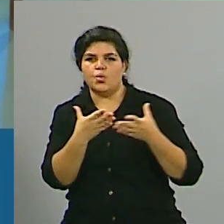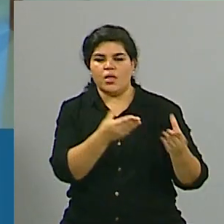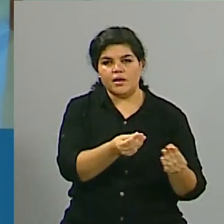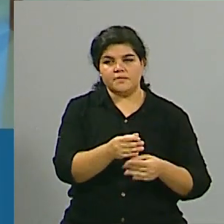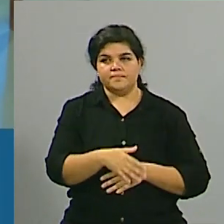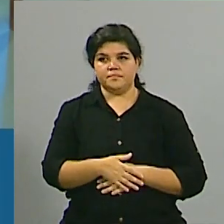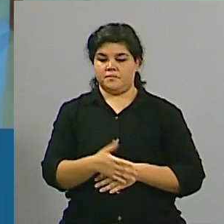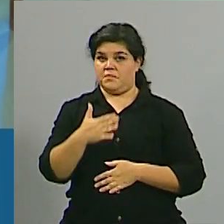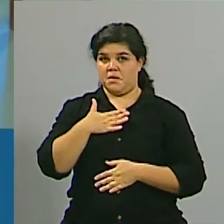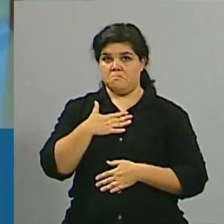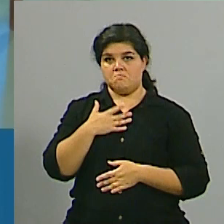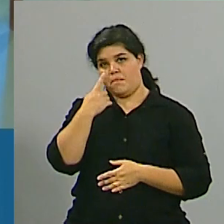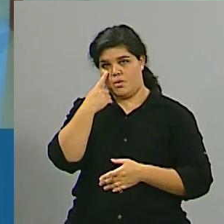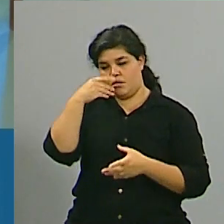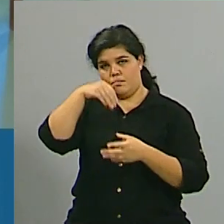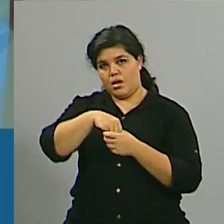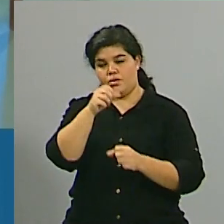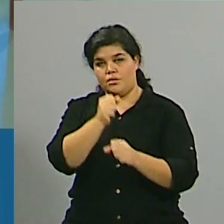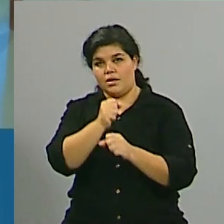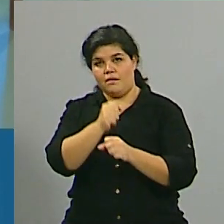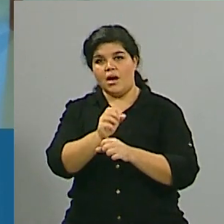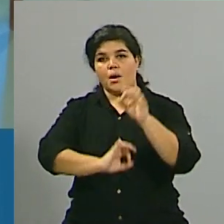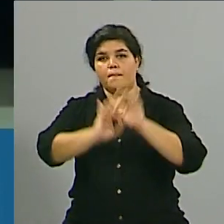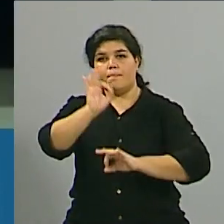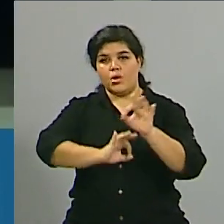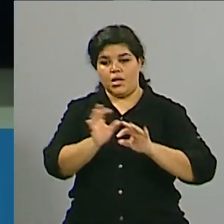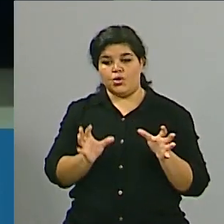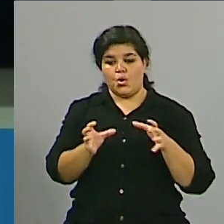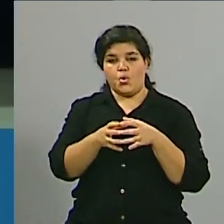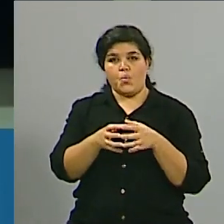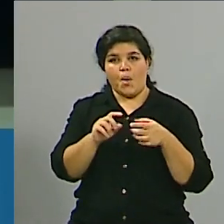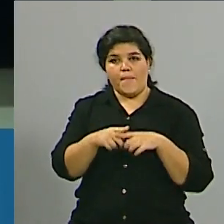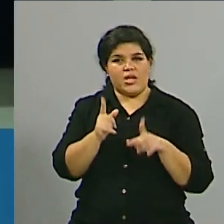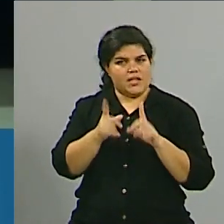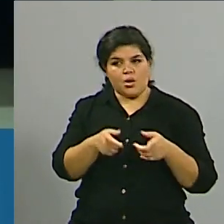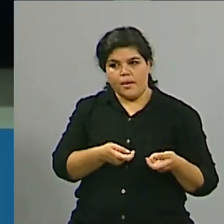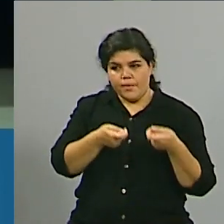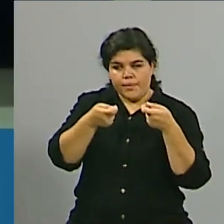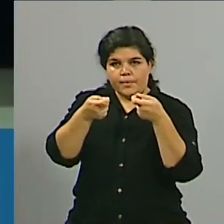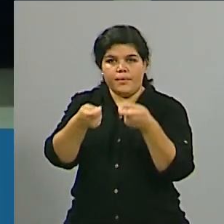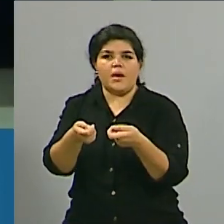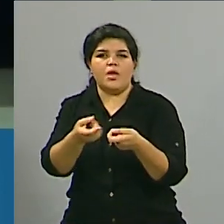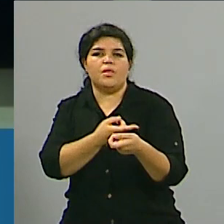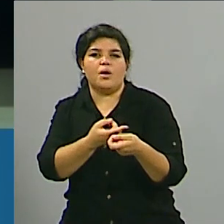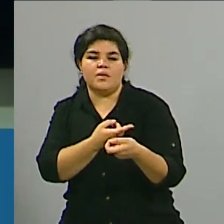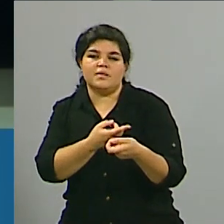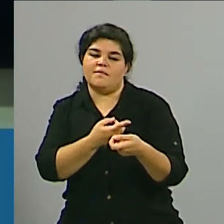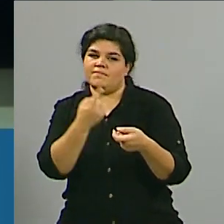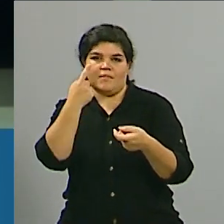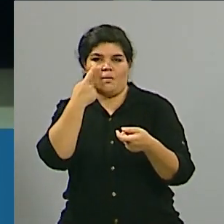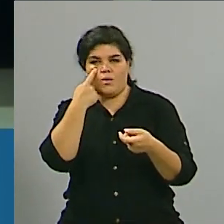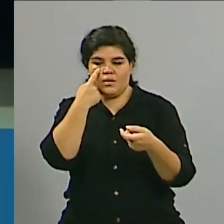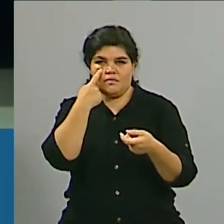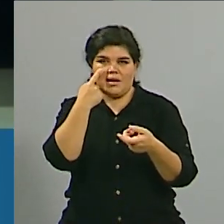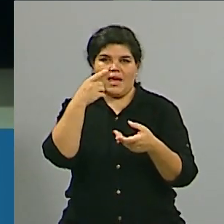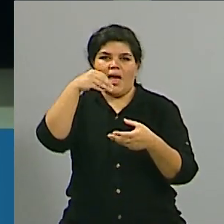por el Consejo Deliberante y los proyectos que presentábamos desde el bloque. Muchas veces quedaban en la discusión del Consejo Deliberante o cuando teníamos el apoyo